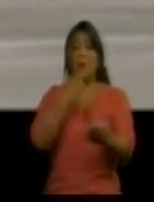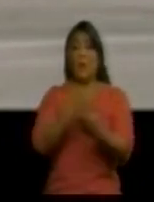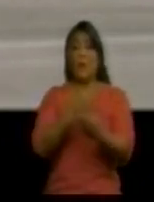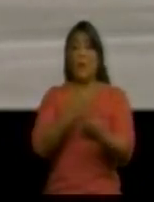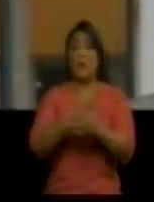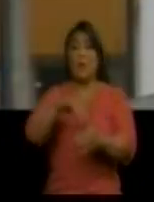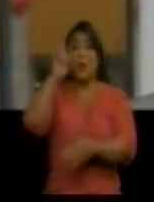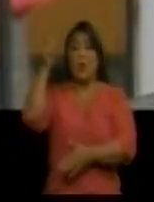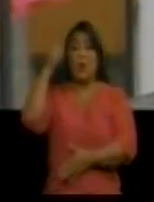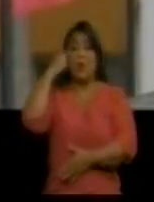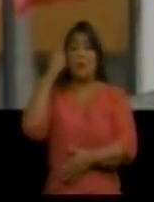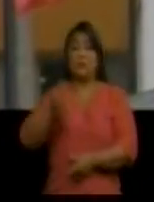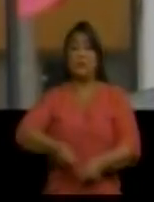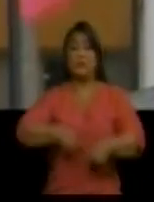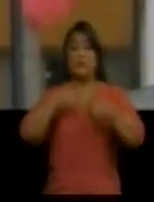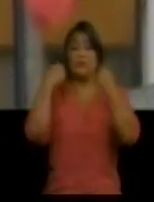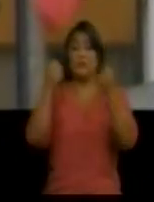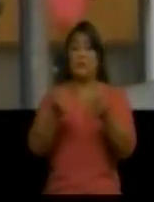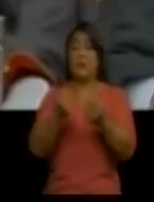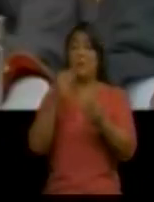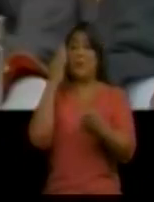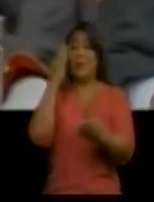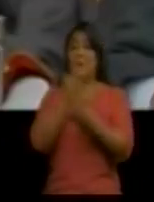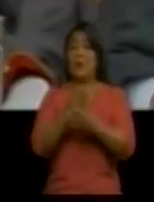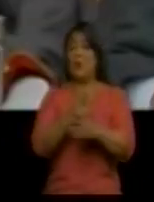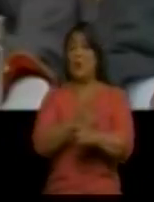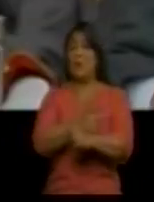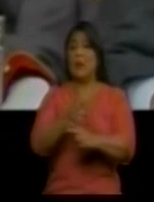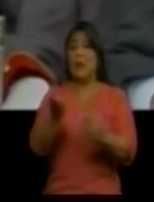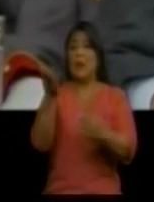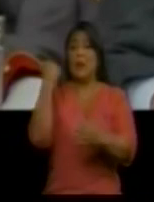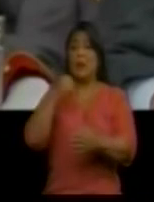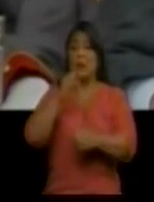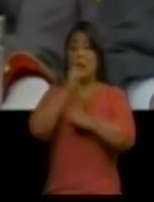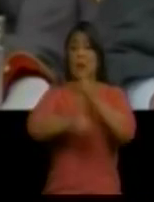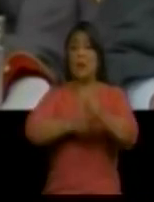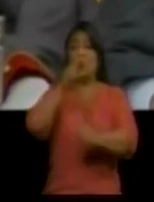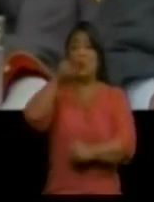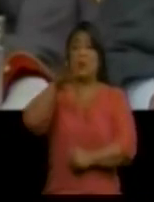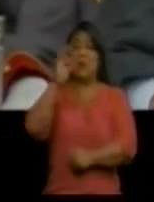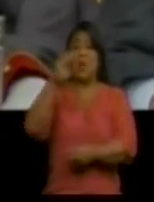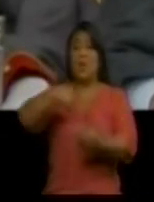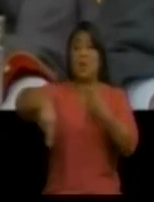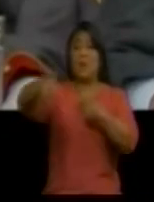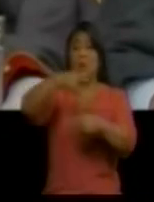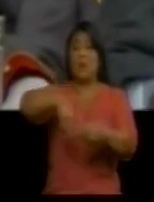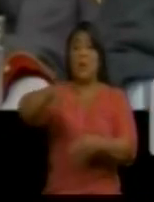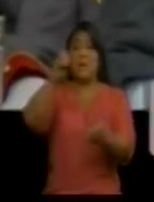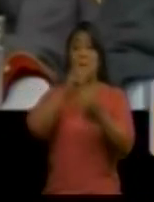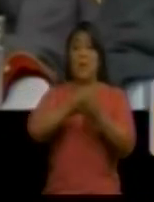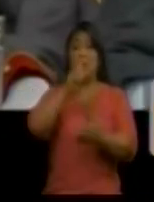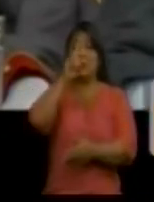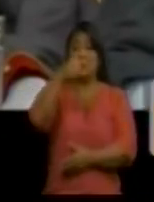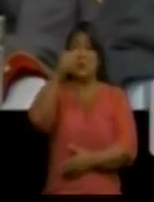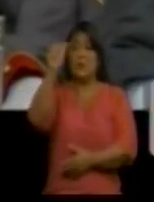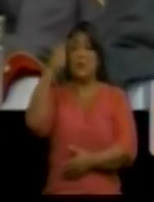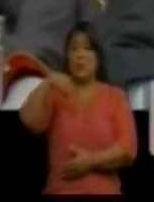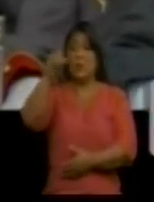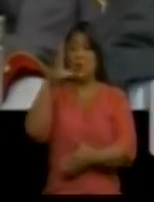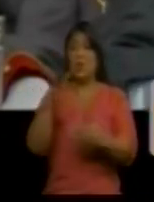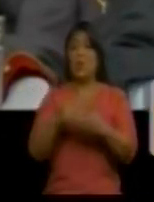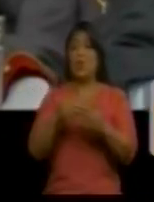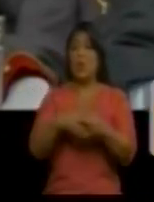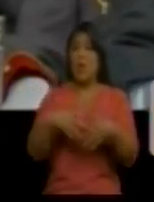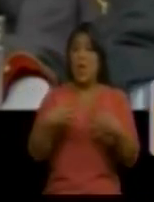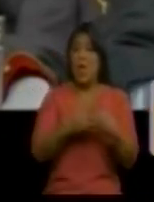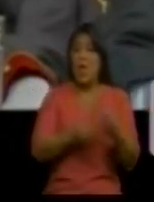gobierno ha destinado para combatir estos delitos. En el 2019 invertimos más de 110 millones de dólares en